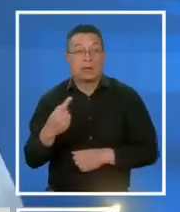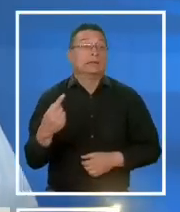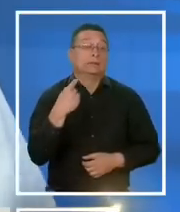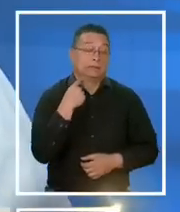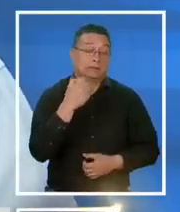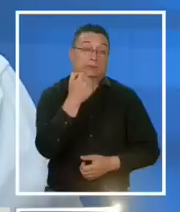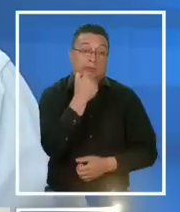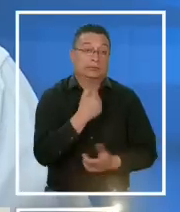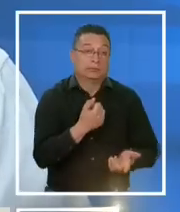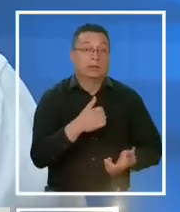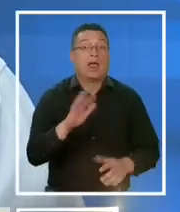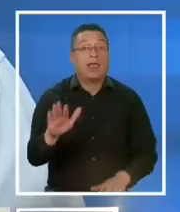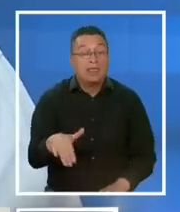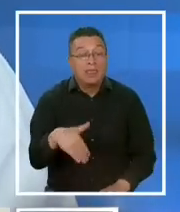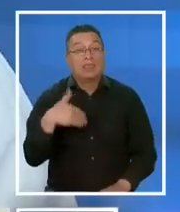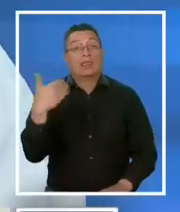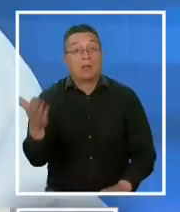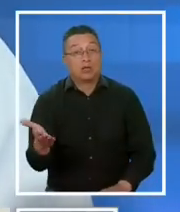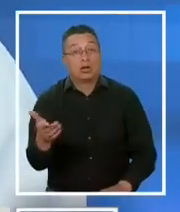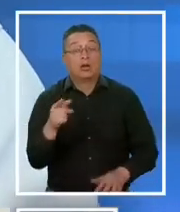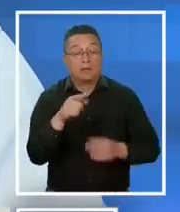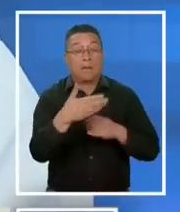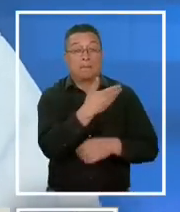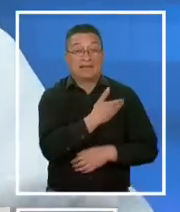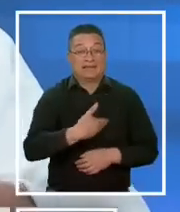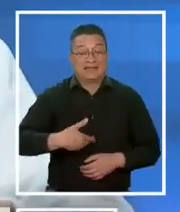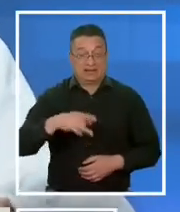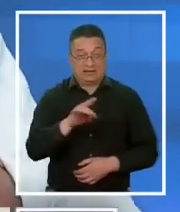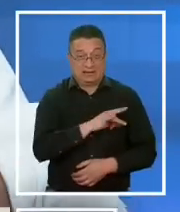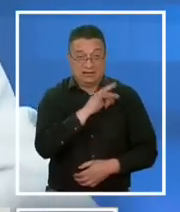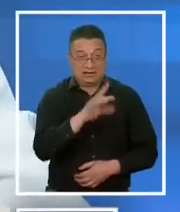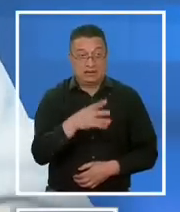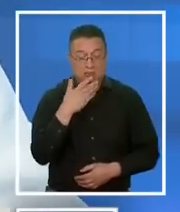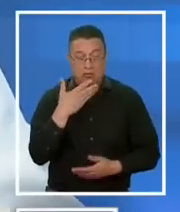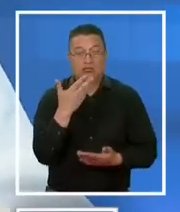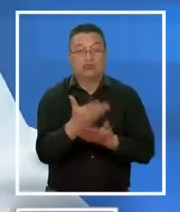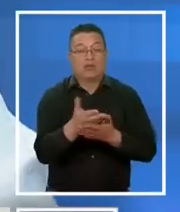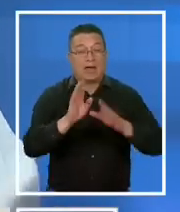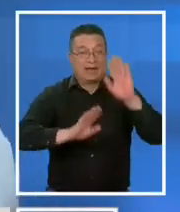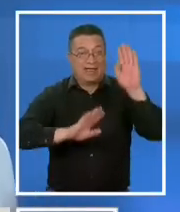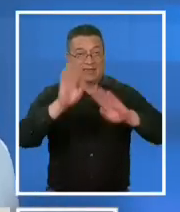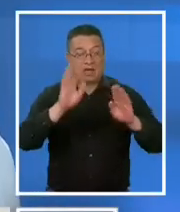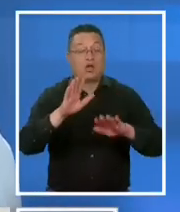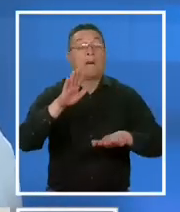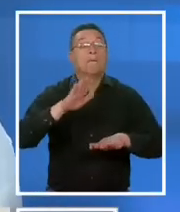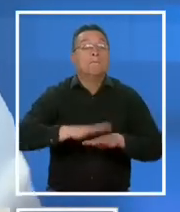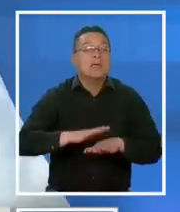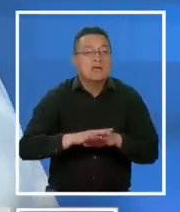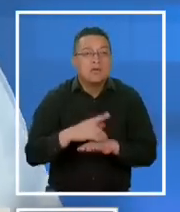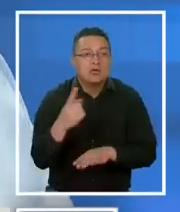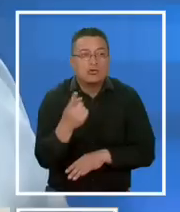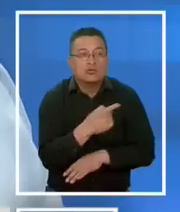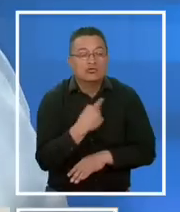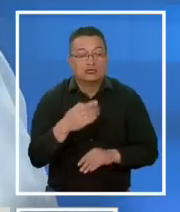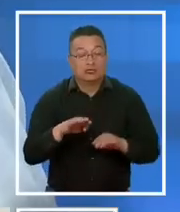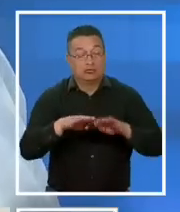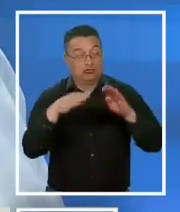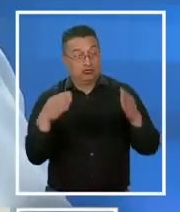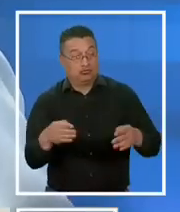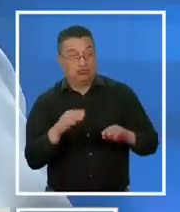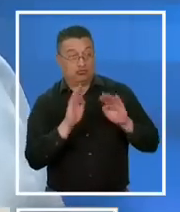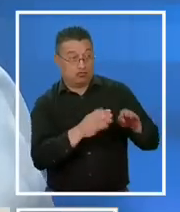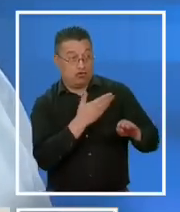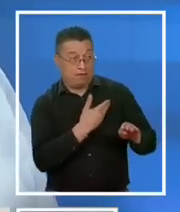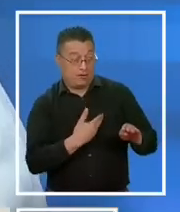falló y luego a continuación el presidente de la república cuando Envía un candidato lo mínimo que uno Espera es que las bancadas oficialistas